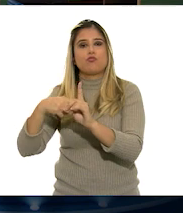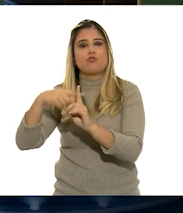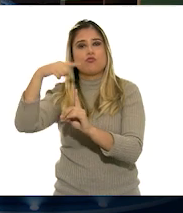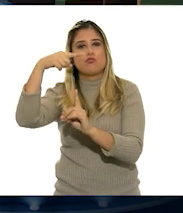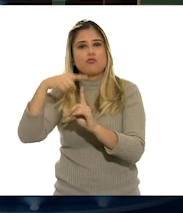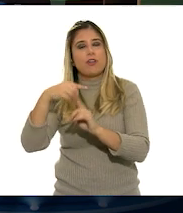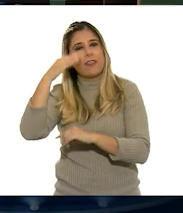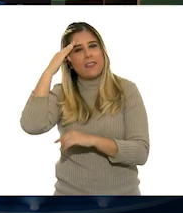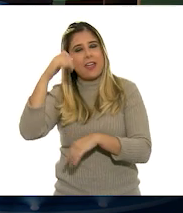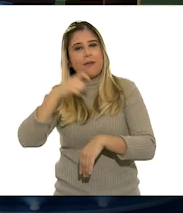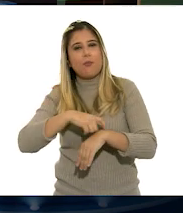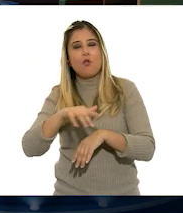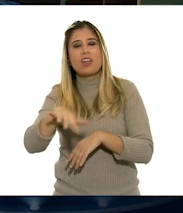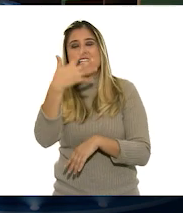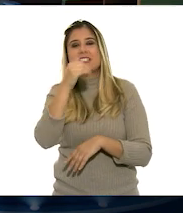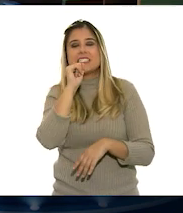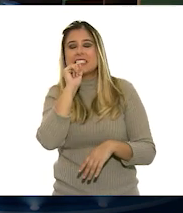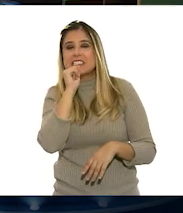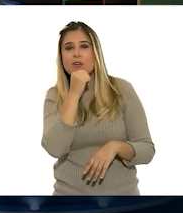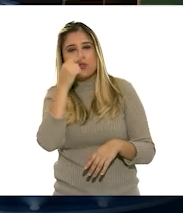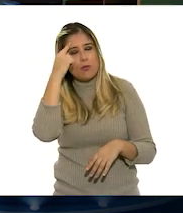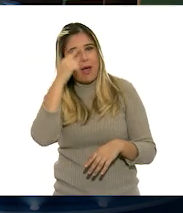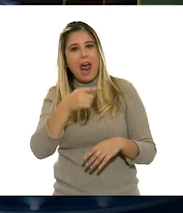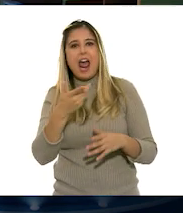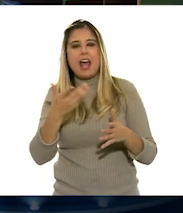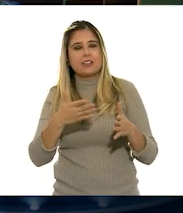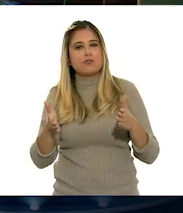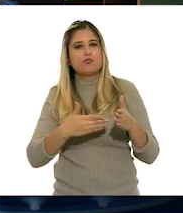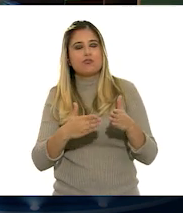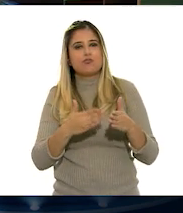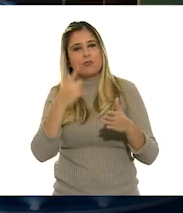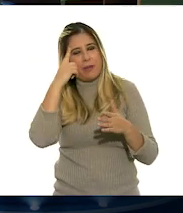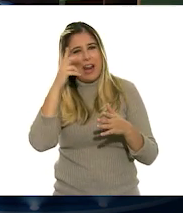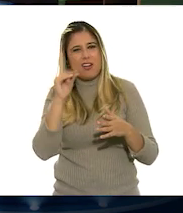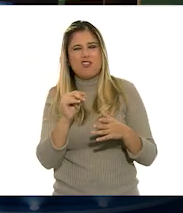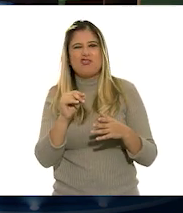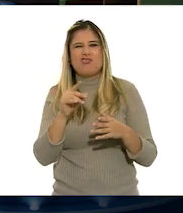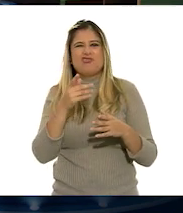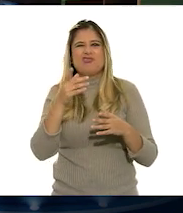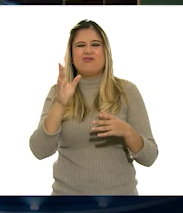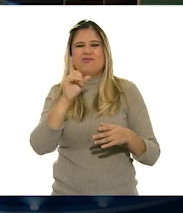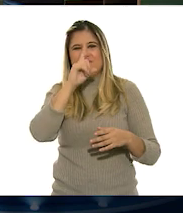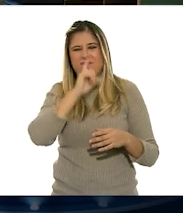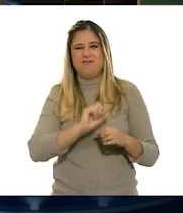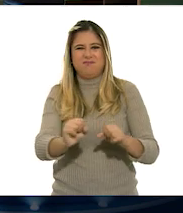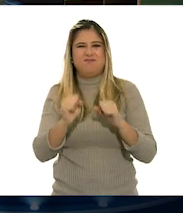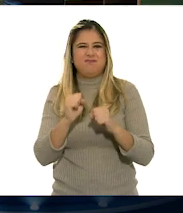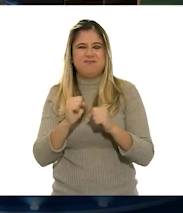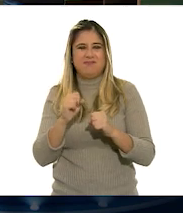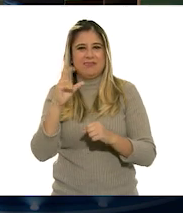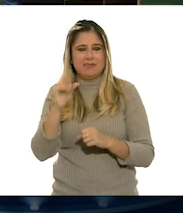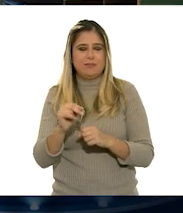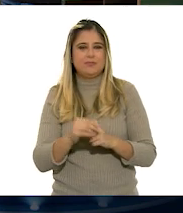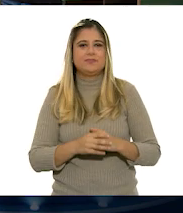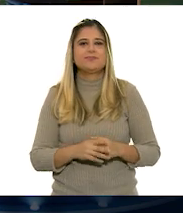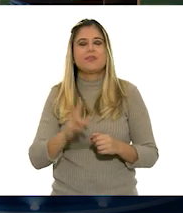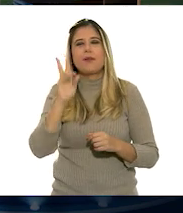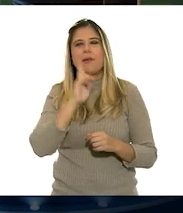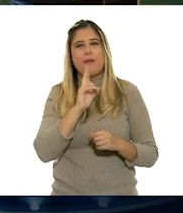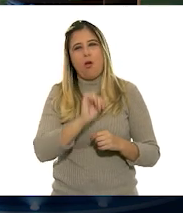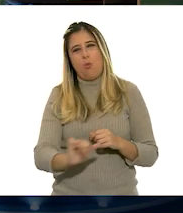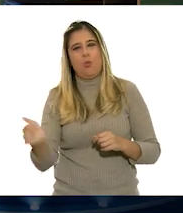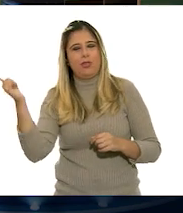y un tiempo de 15 segundos para que su superficie quede libre de microorganismos, profesor. Muy bien, entonces vamos a probar con otro tipo de alimentos, A ¿sale? ver,